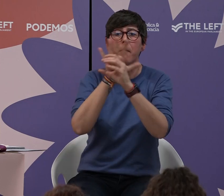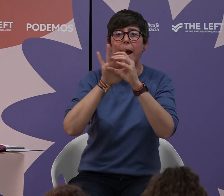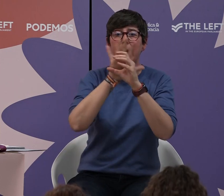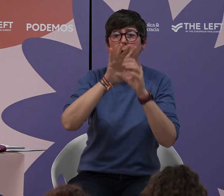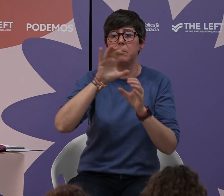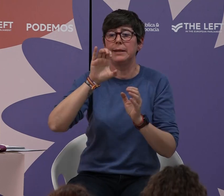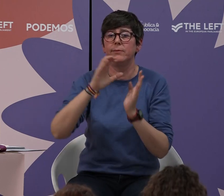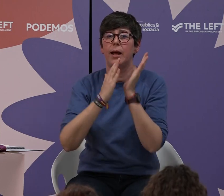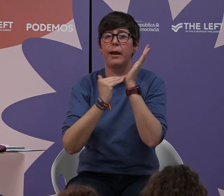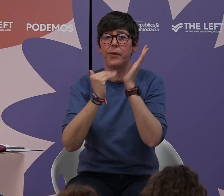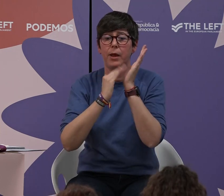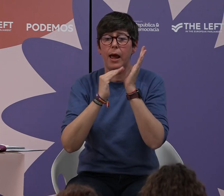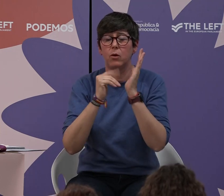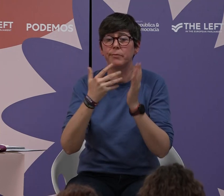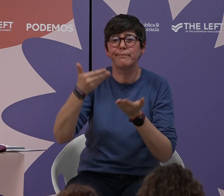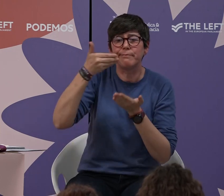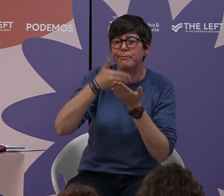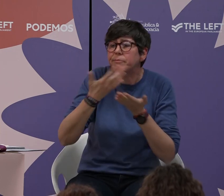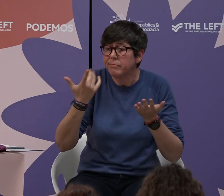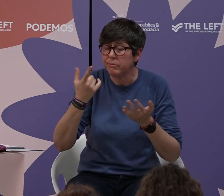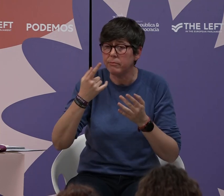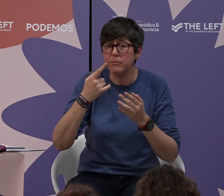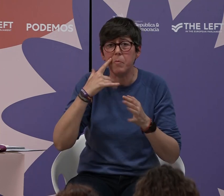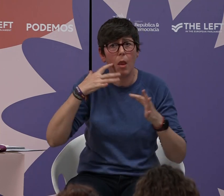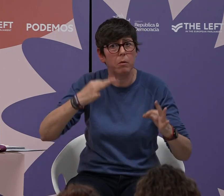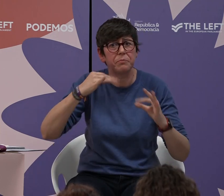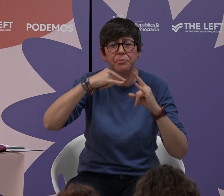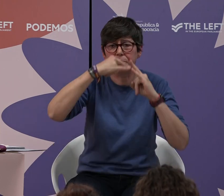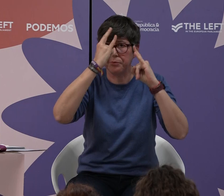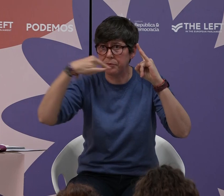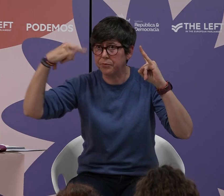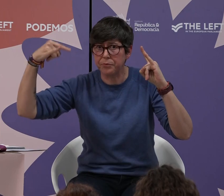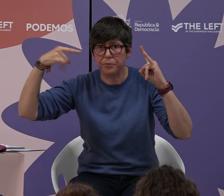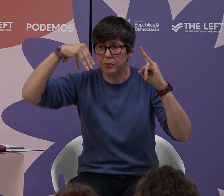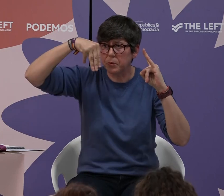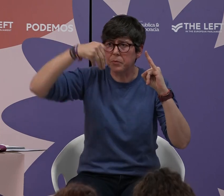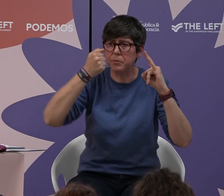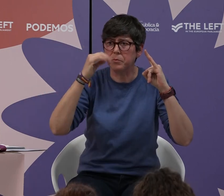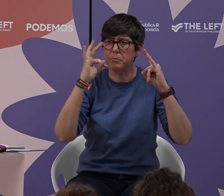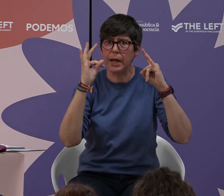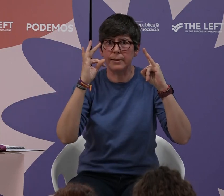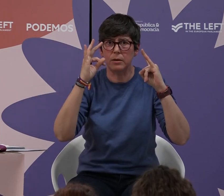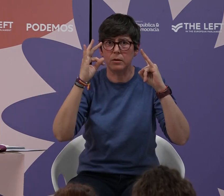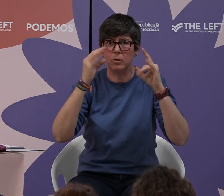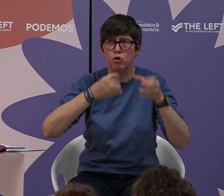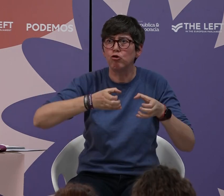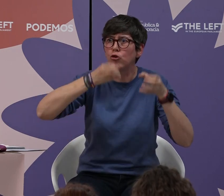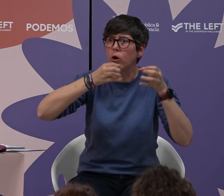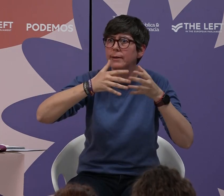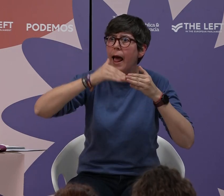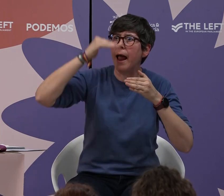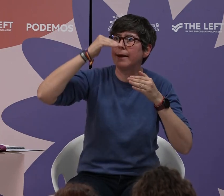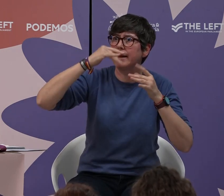lo hacemos dentro por ejemplo con el tema de la de